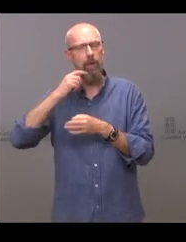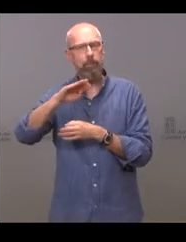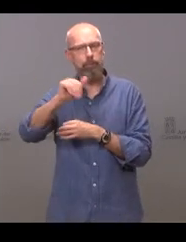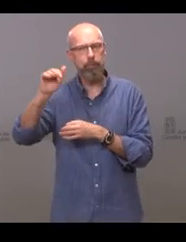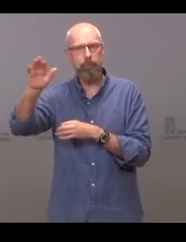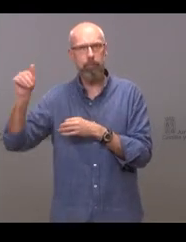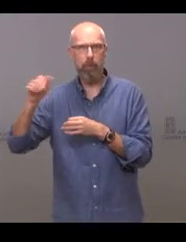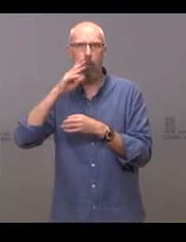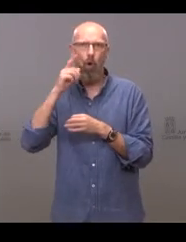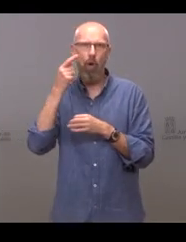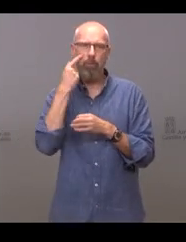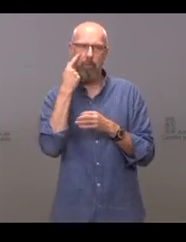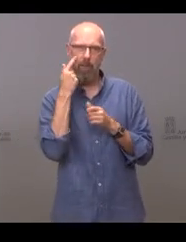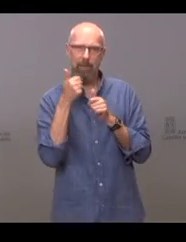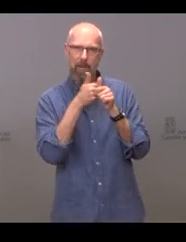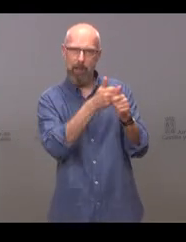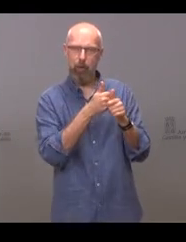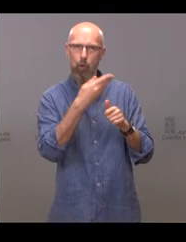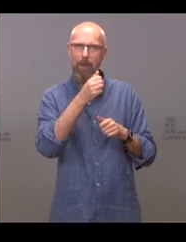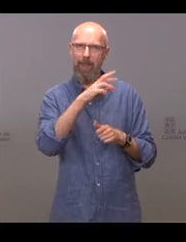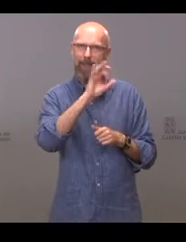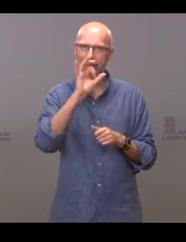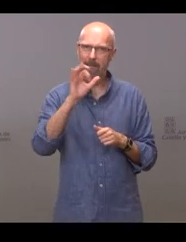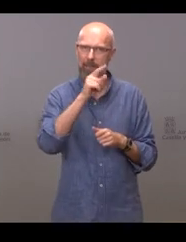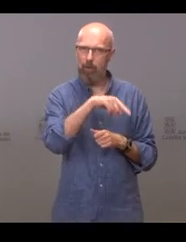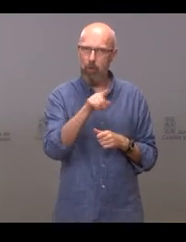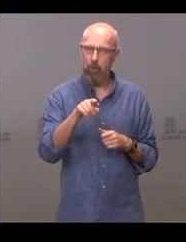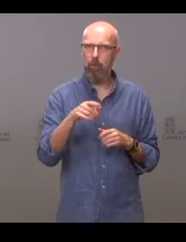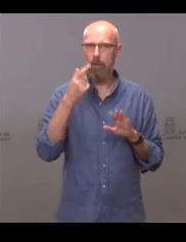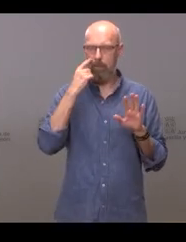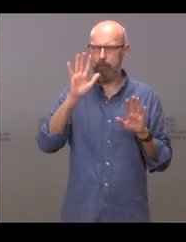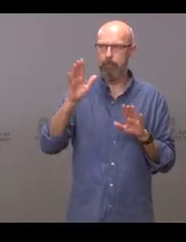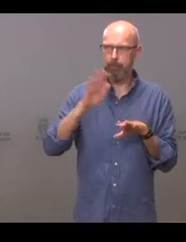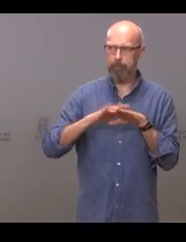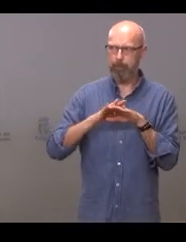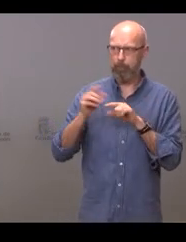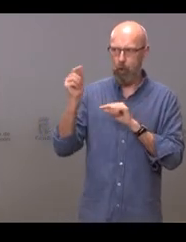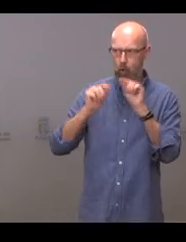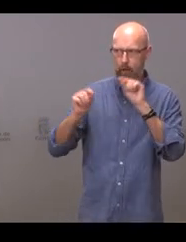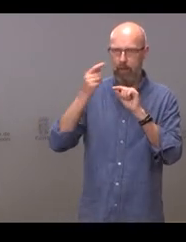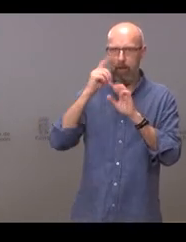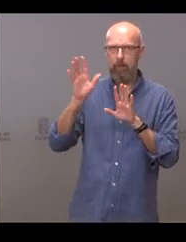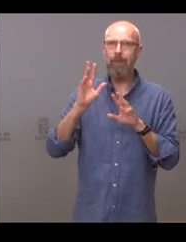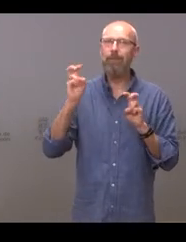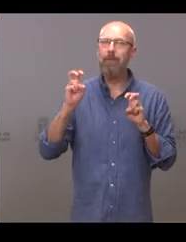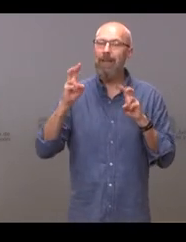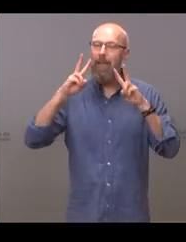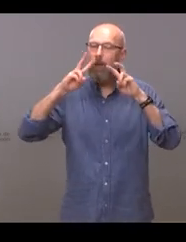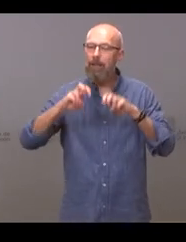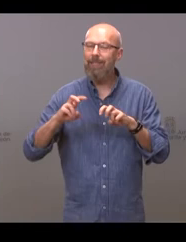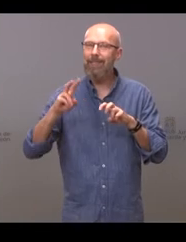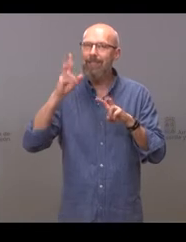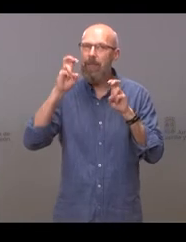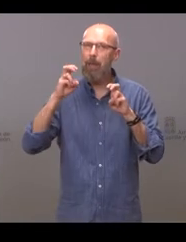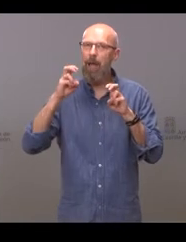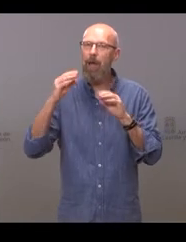a bárcenas no sé si tiene algún comentario gracias bueno una corrección ninguna investigación respecto a la financiación del partido